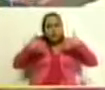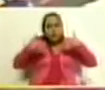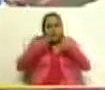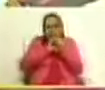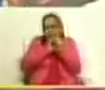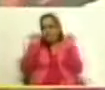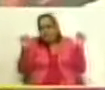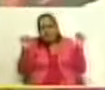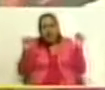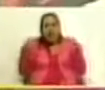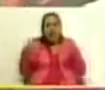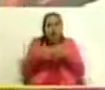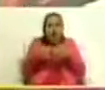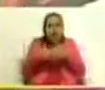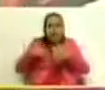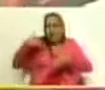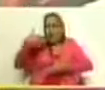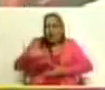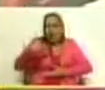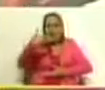de una generación tras otra.